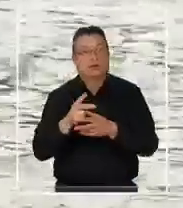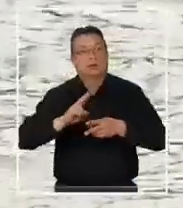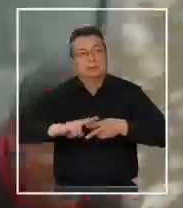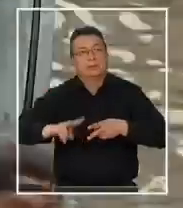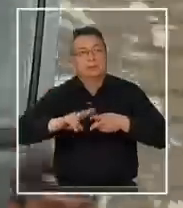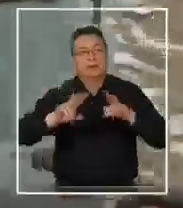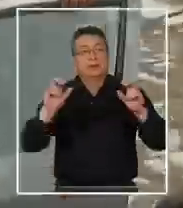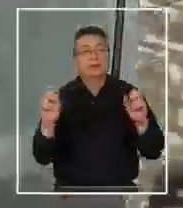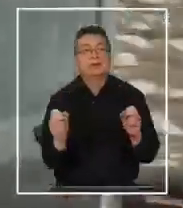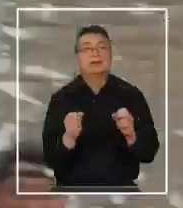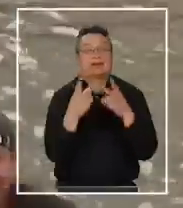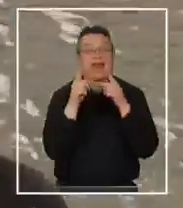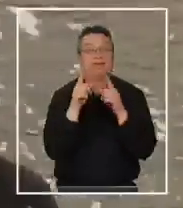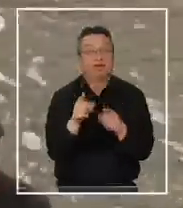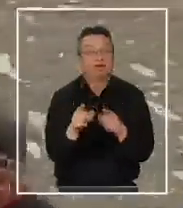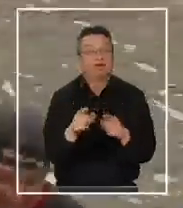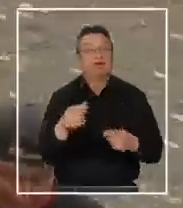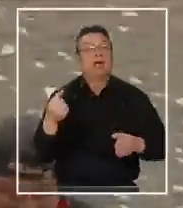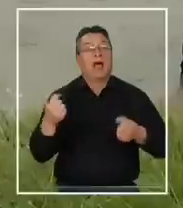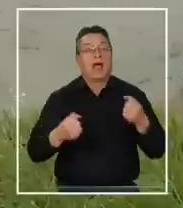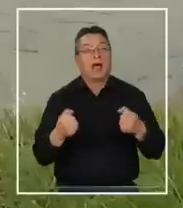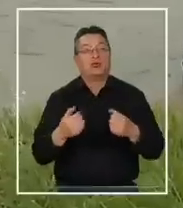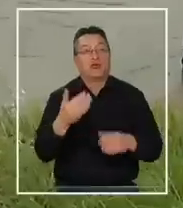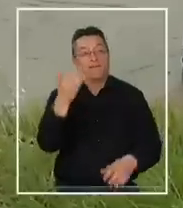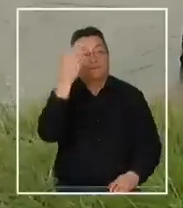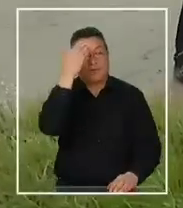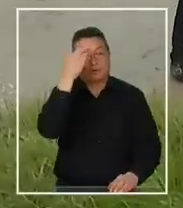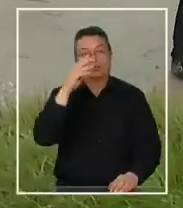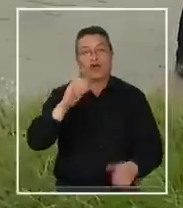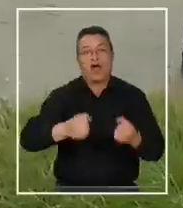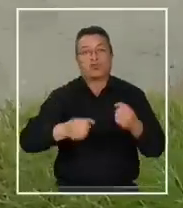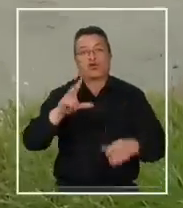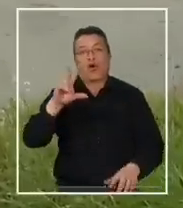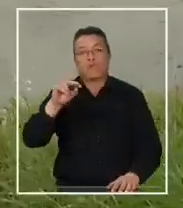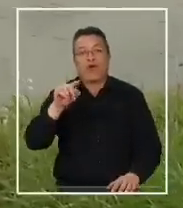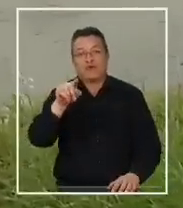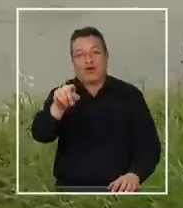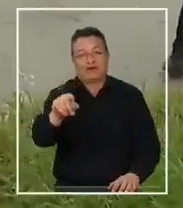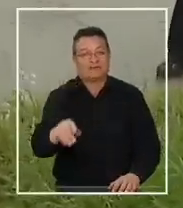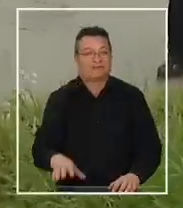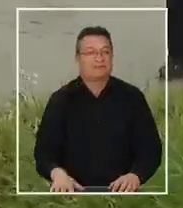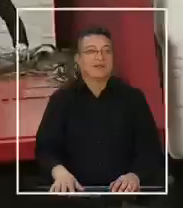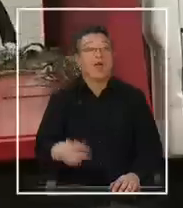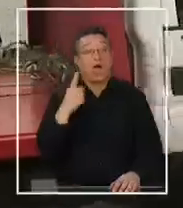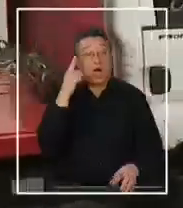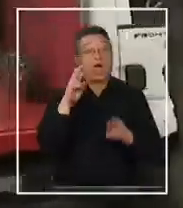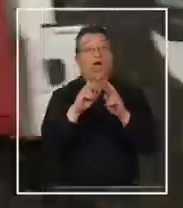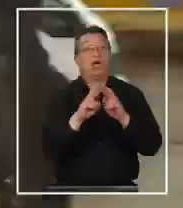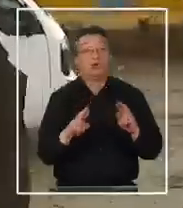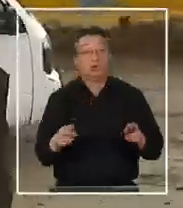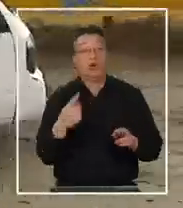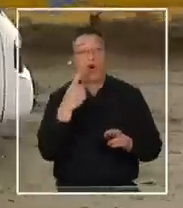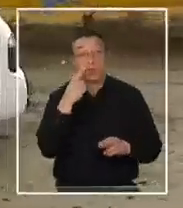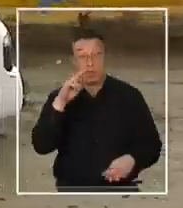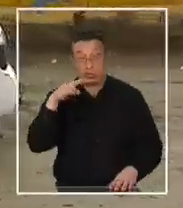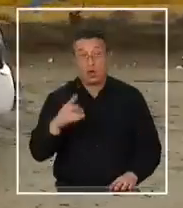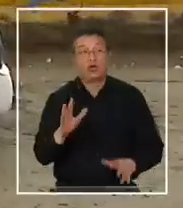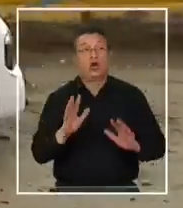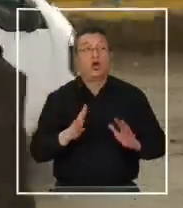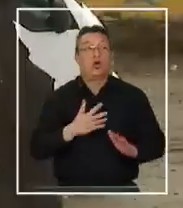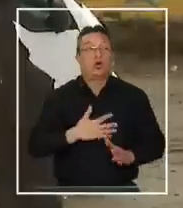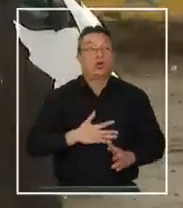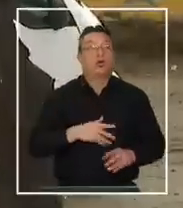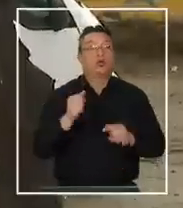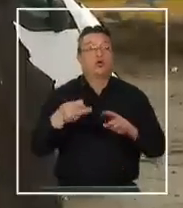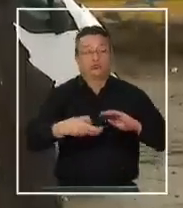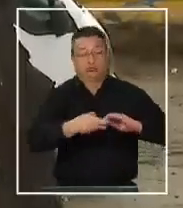para rescatar el hasta esa altura famoso auto gris de las aguas del Marga Marga. Más tranquilo estaba Jordan, el dueño, pues incluso